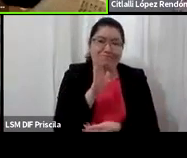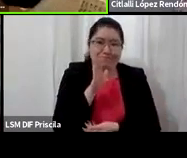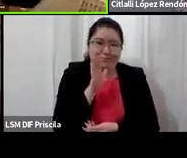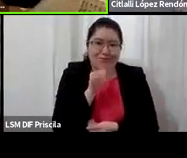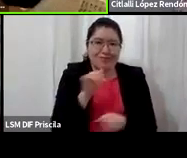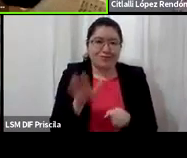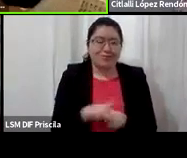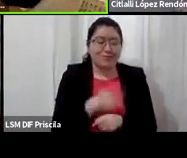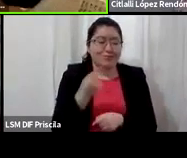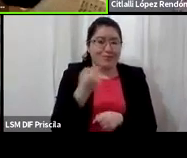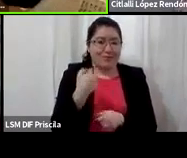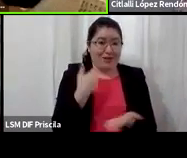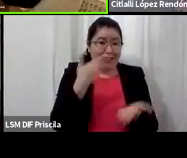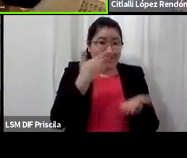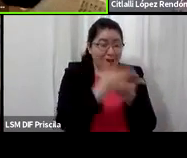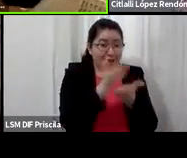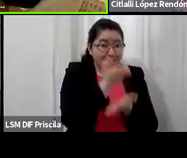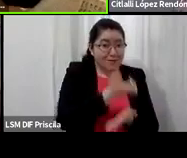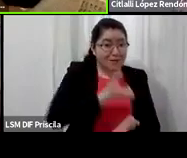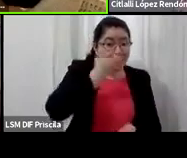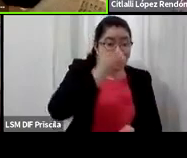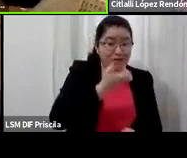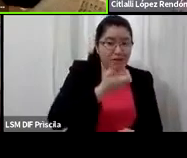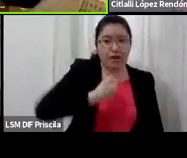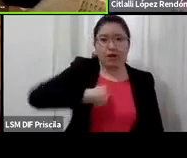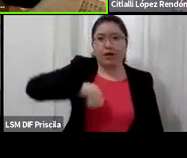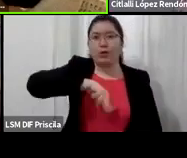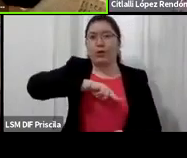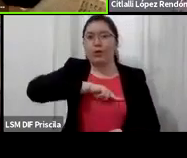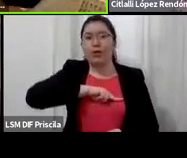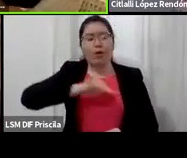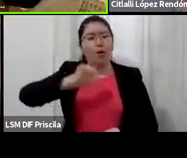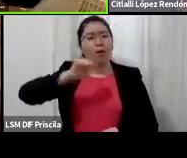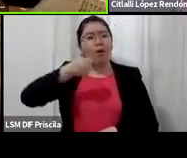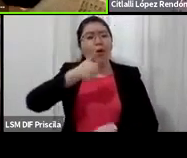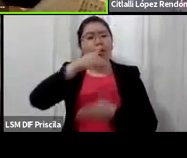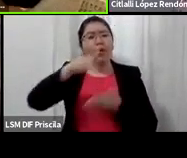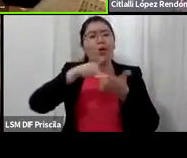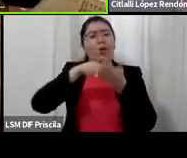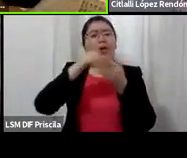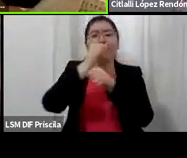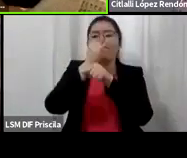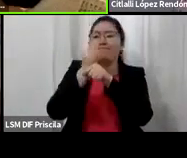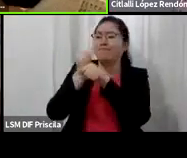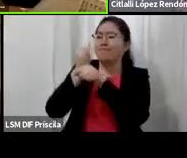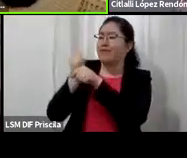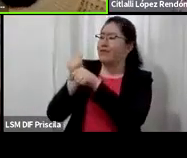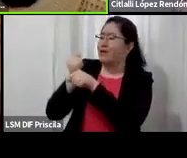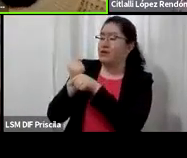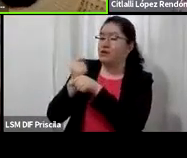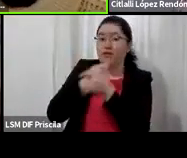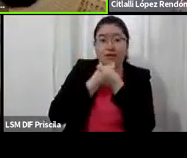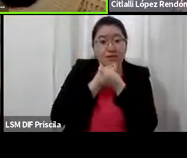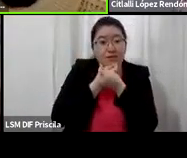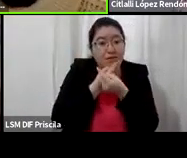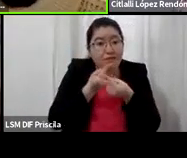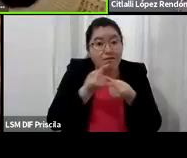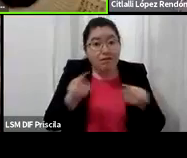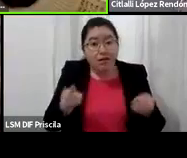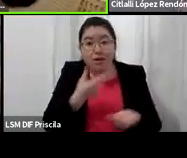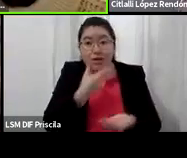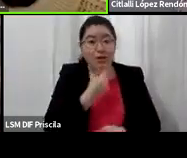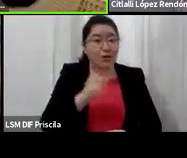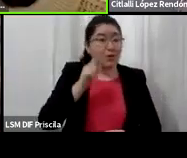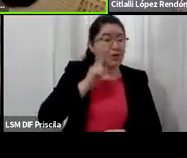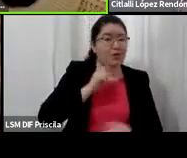evidentemente. Entonces, abrimos un espacio nuevamente de investigación en donde las niñas y los niños lo han ido guiado. Entonces, lo primero